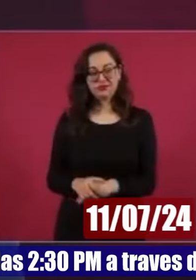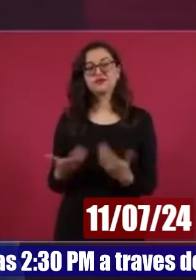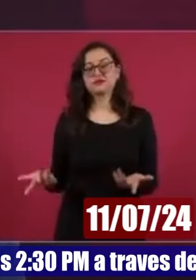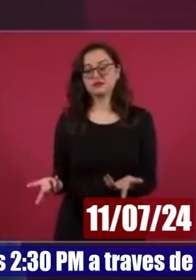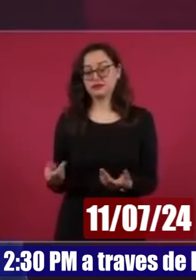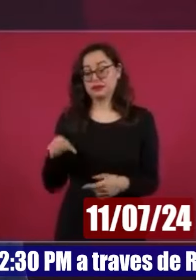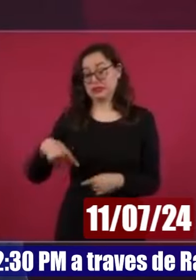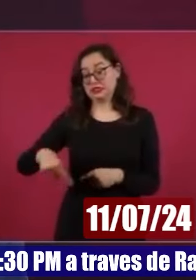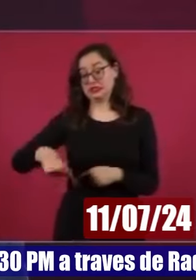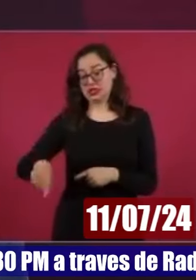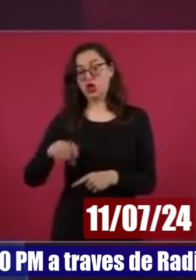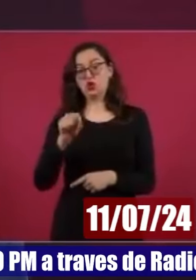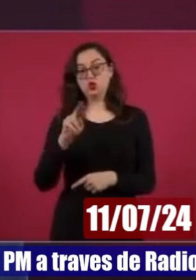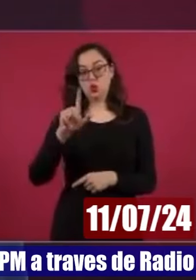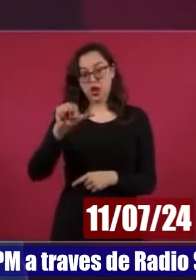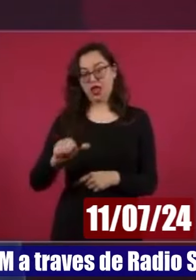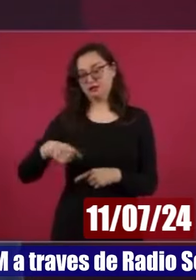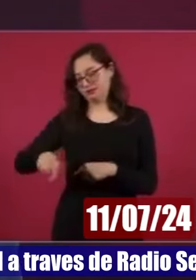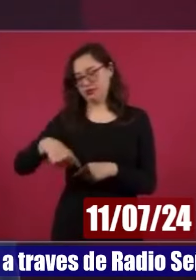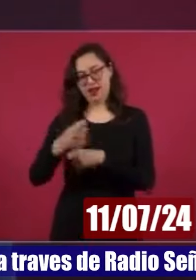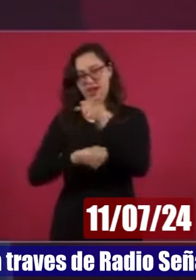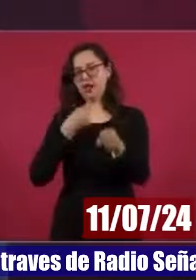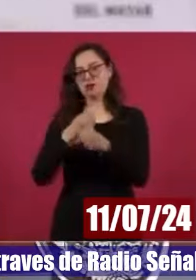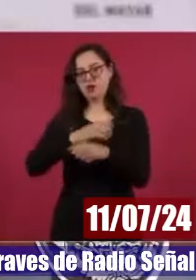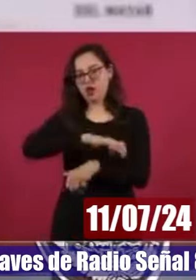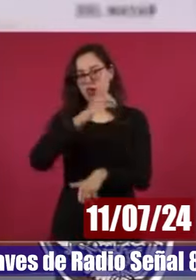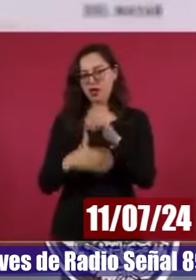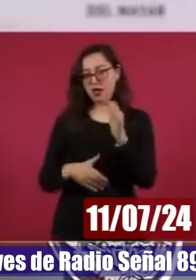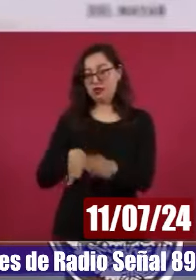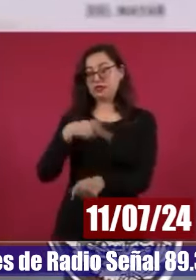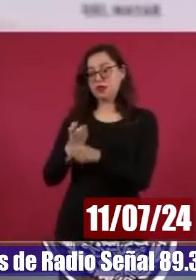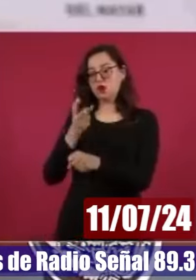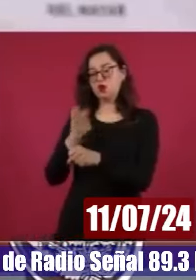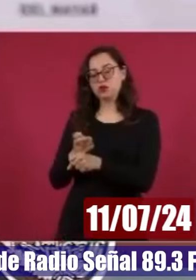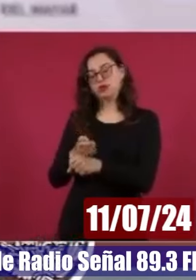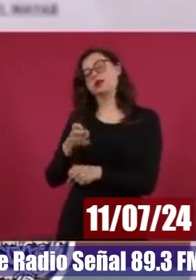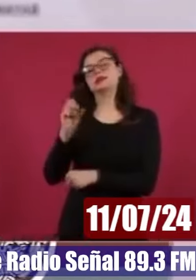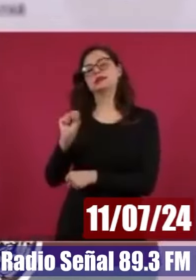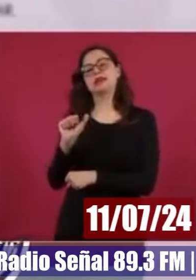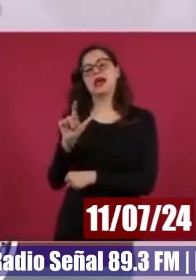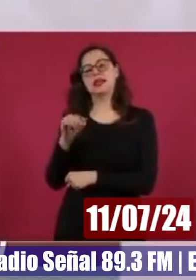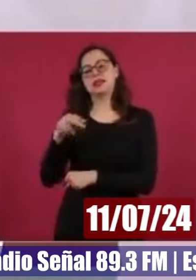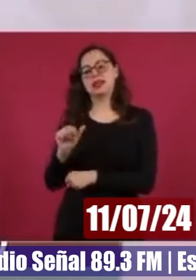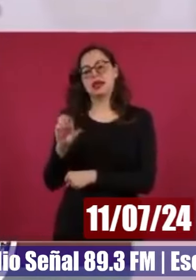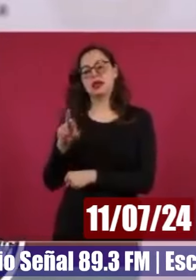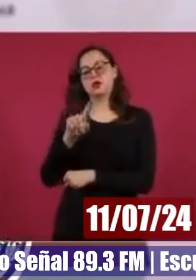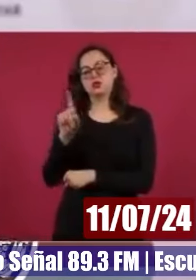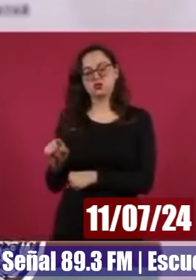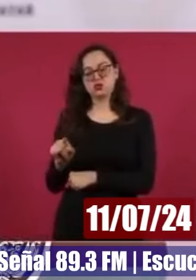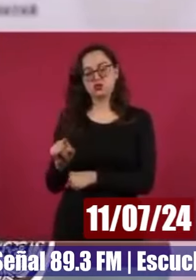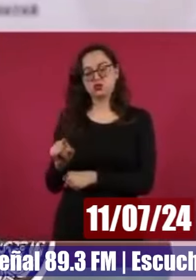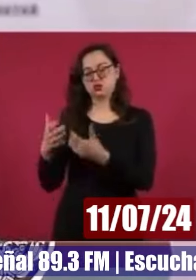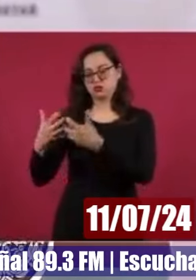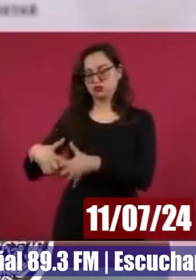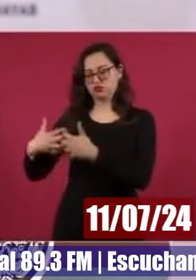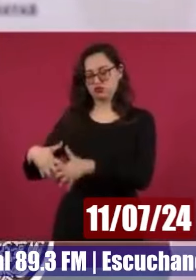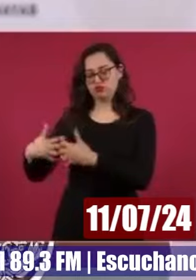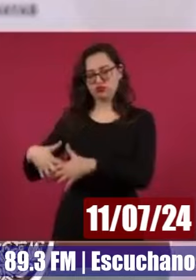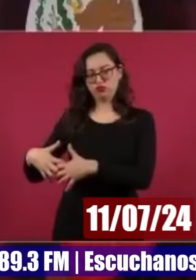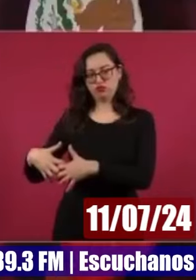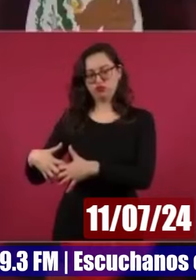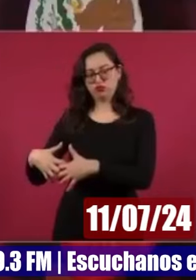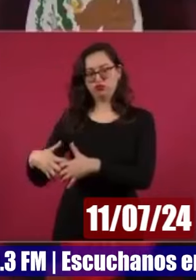dio a conocer que pues a pesar de todo ello los números en Pemex son muy buenos el desempeño muy